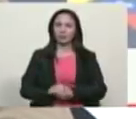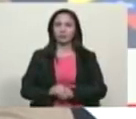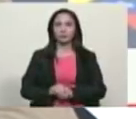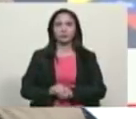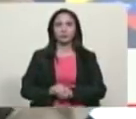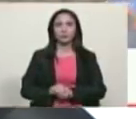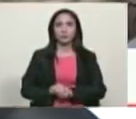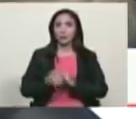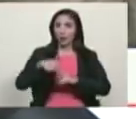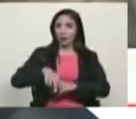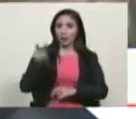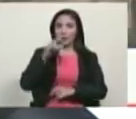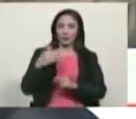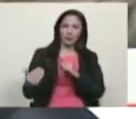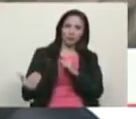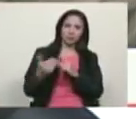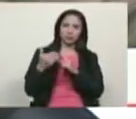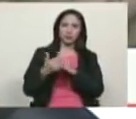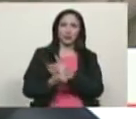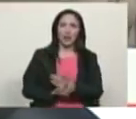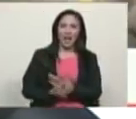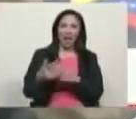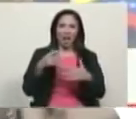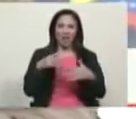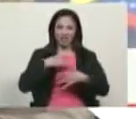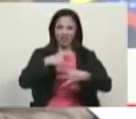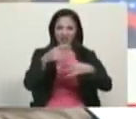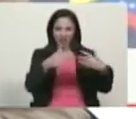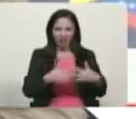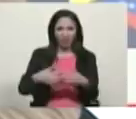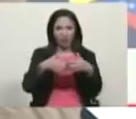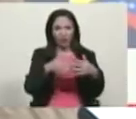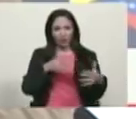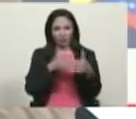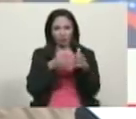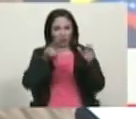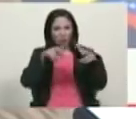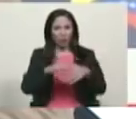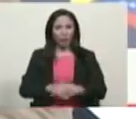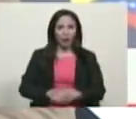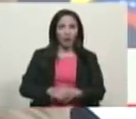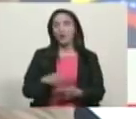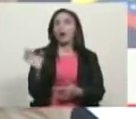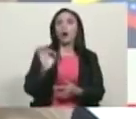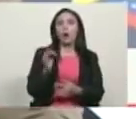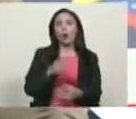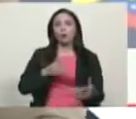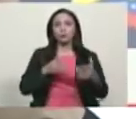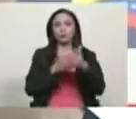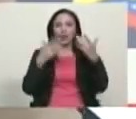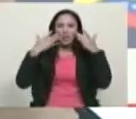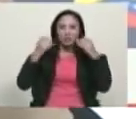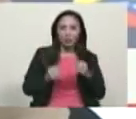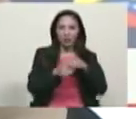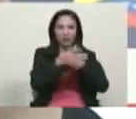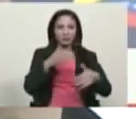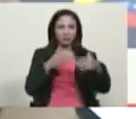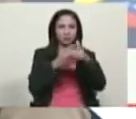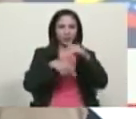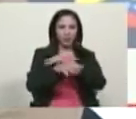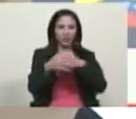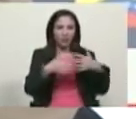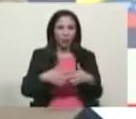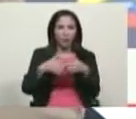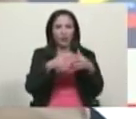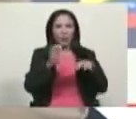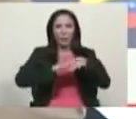¿Que Venezuela está amenazando los intereses de Estados Unidos? ¿Que Venezuela es una amenaza a la seguridad de Estados Unidos? ¿Cuál